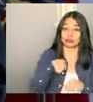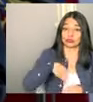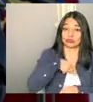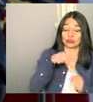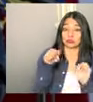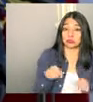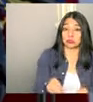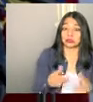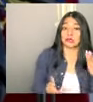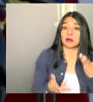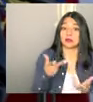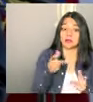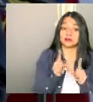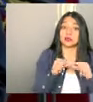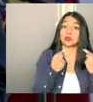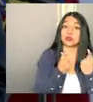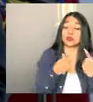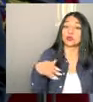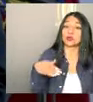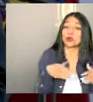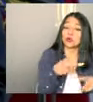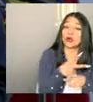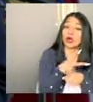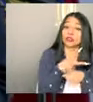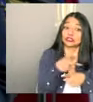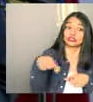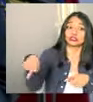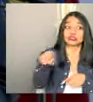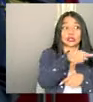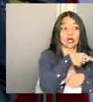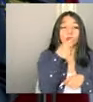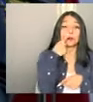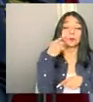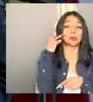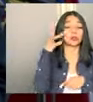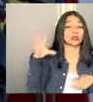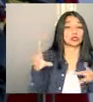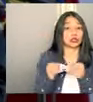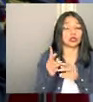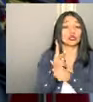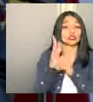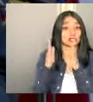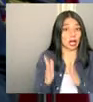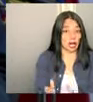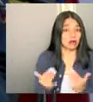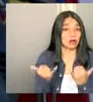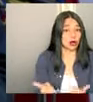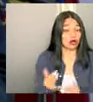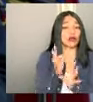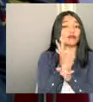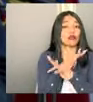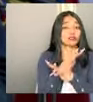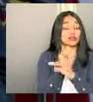una reunión con el consejo, que en este momento con los concejales y las concejalas, que en este momento están en funciones.